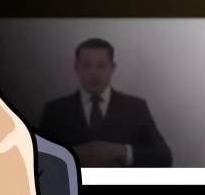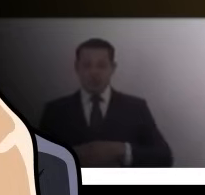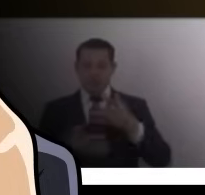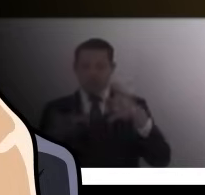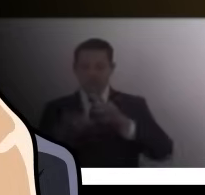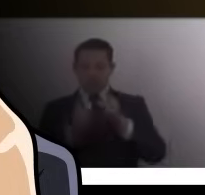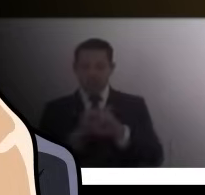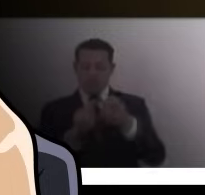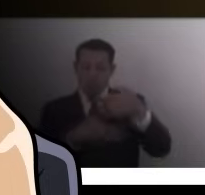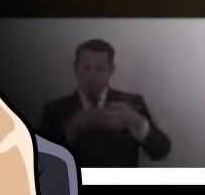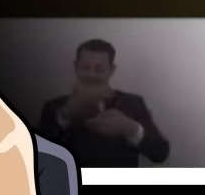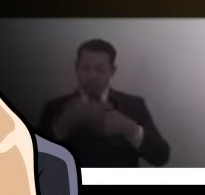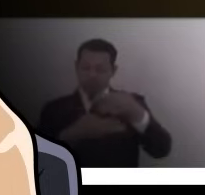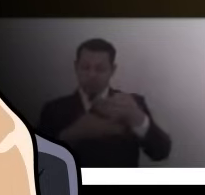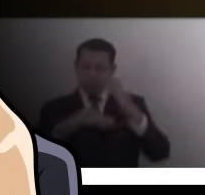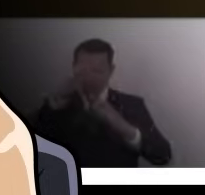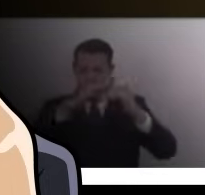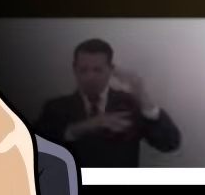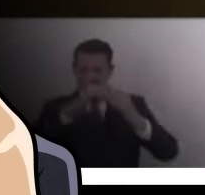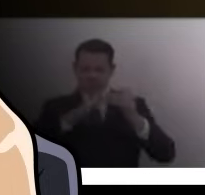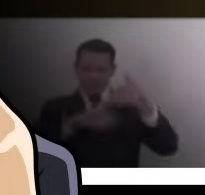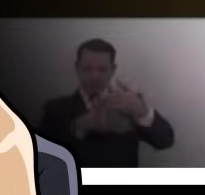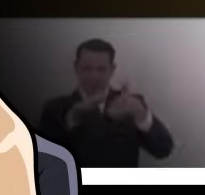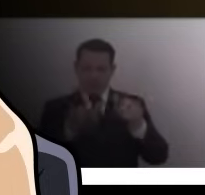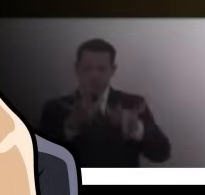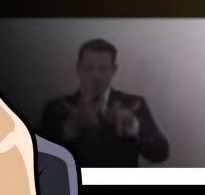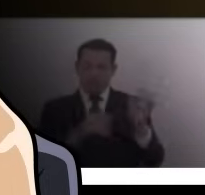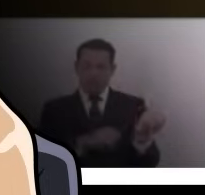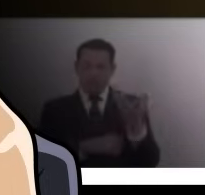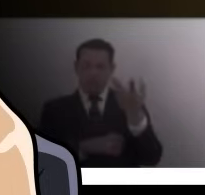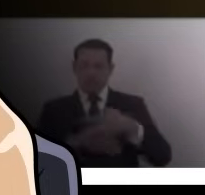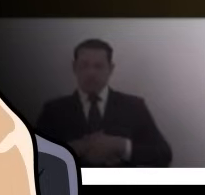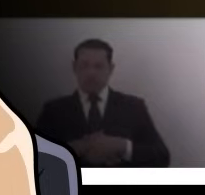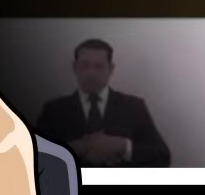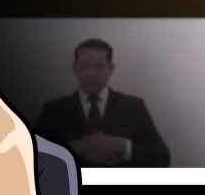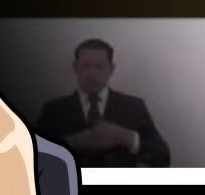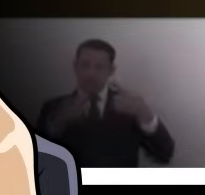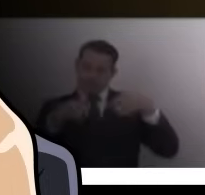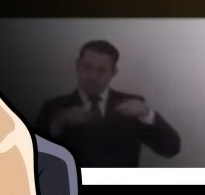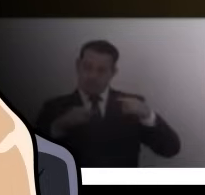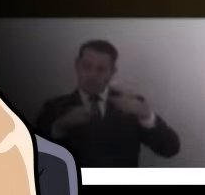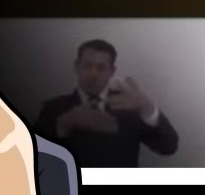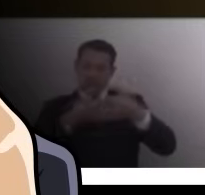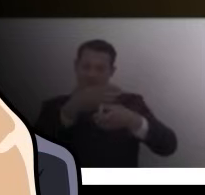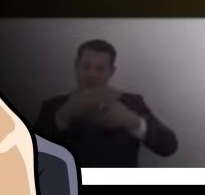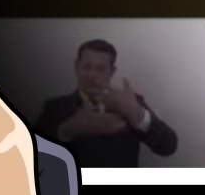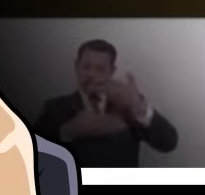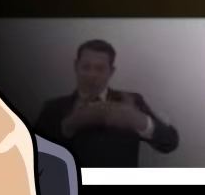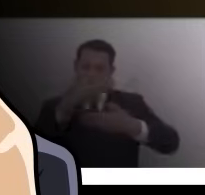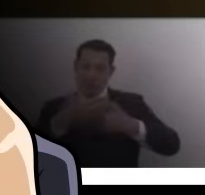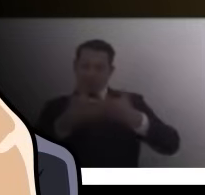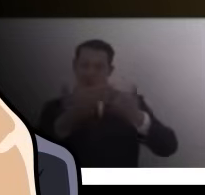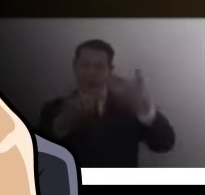Hemos cambiado poco a poco. Hemos construido oficinas nuevas. Hemos ido remodelando poco a